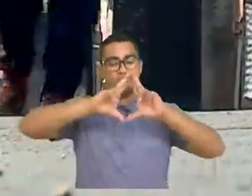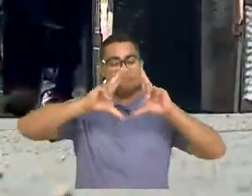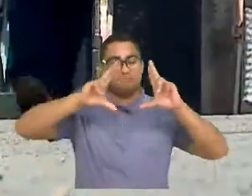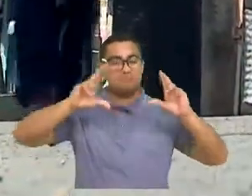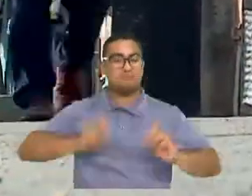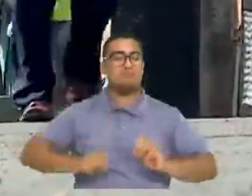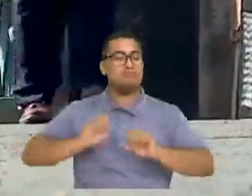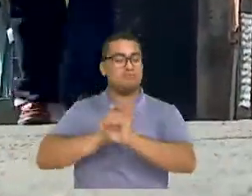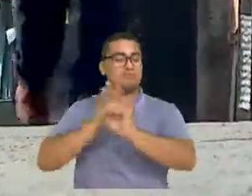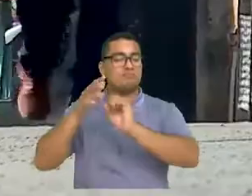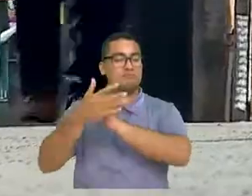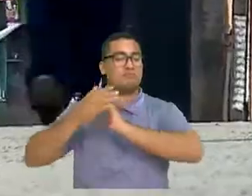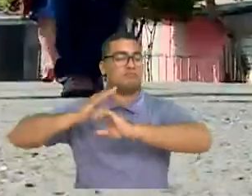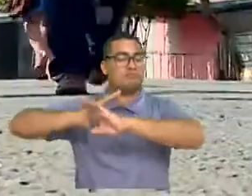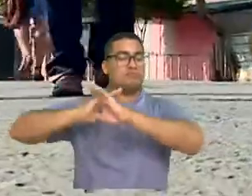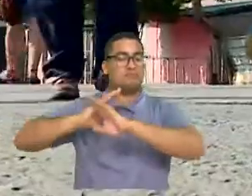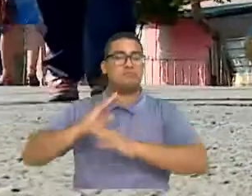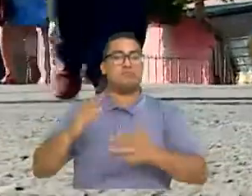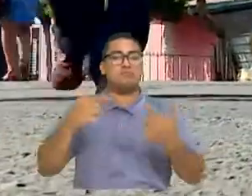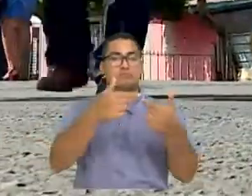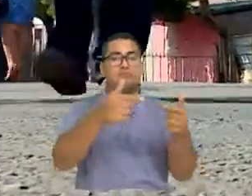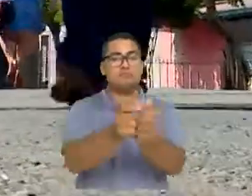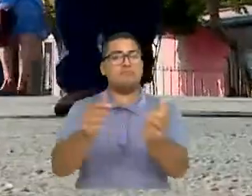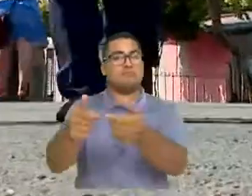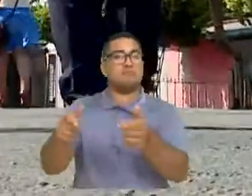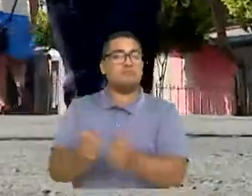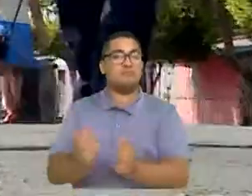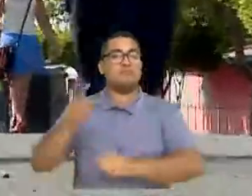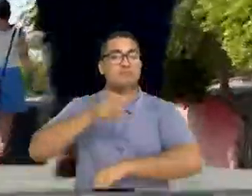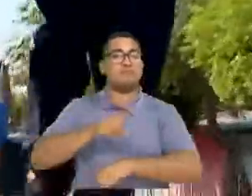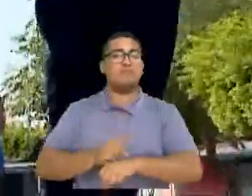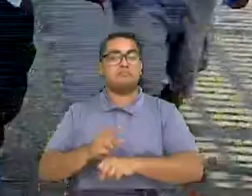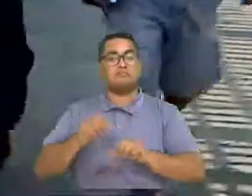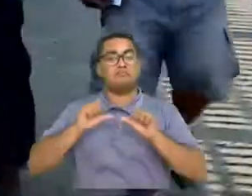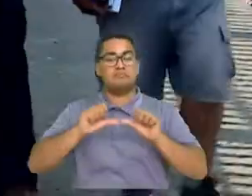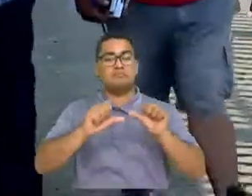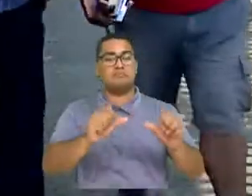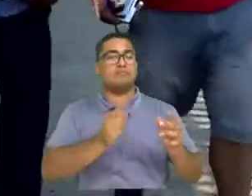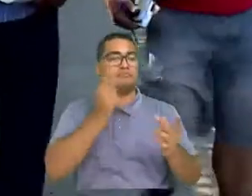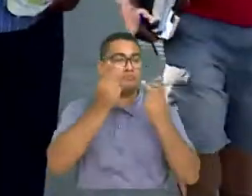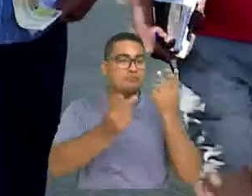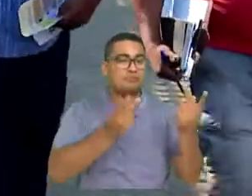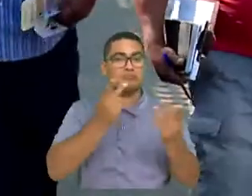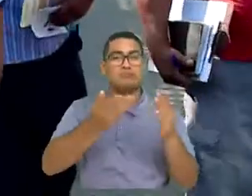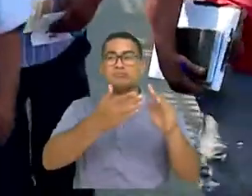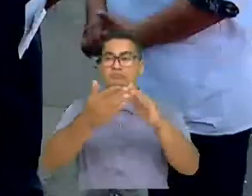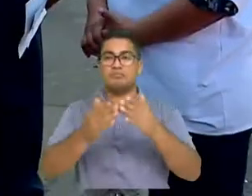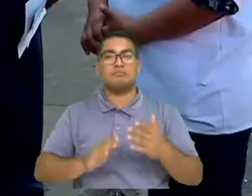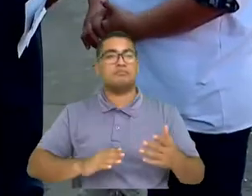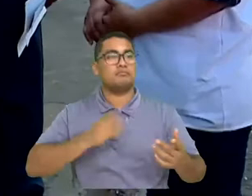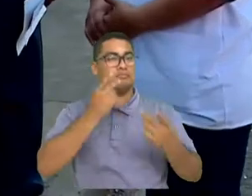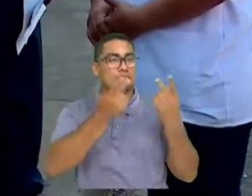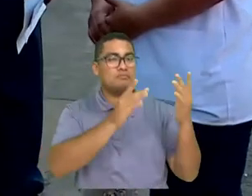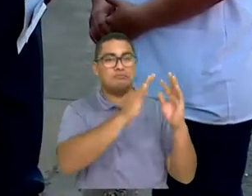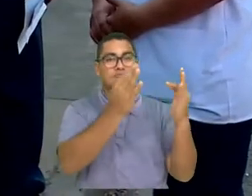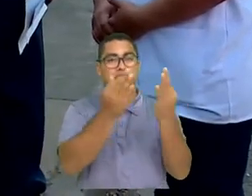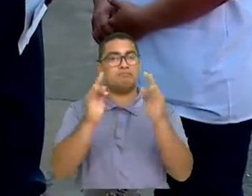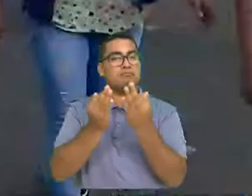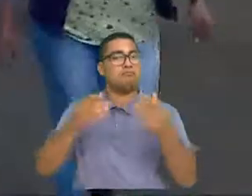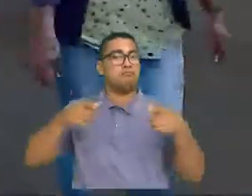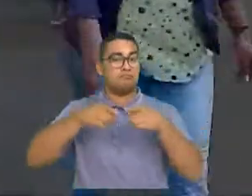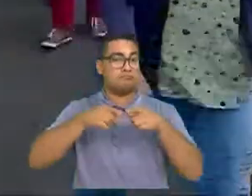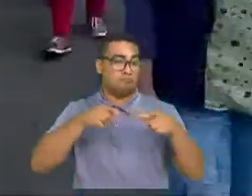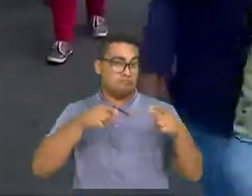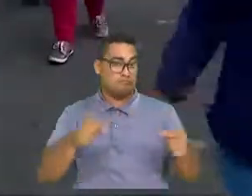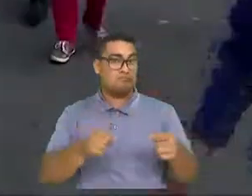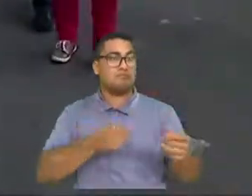el COVID-19. Los brigadistas de la salud continúan visitando los barrios de Managua para charlar con la población y